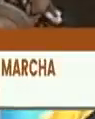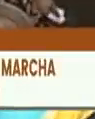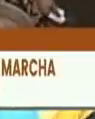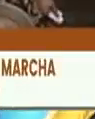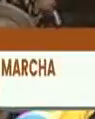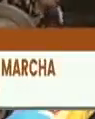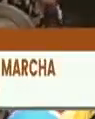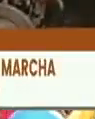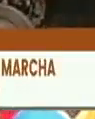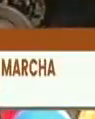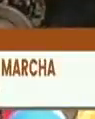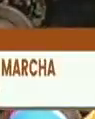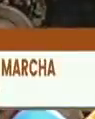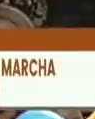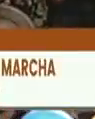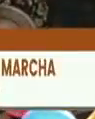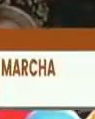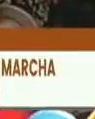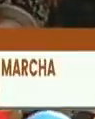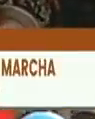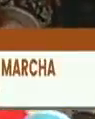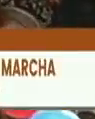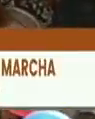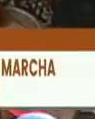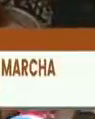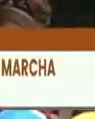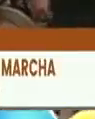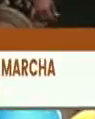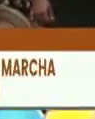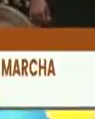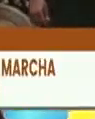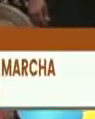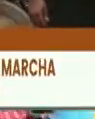Buenas tardes, ¿cómo están ustedes? ¿Cómo están?